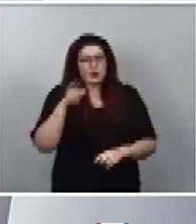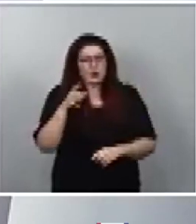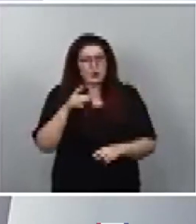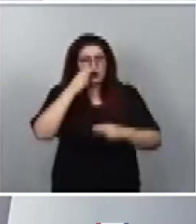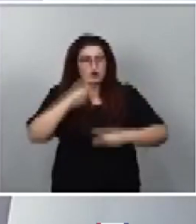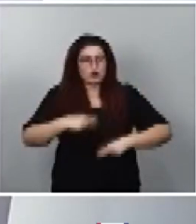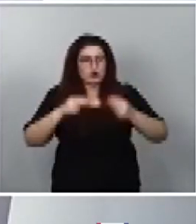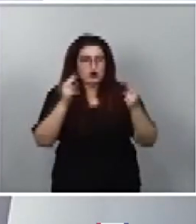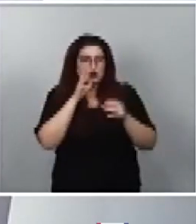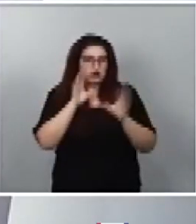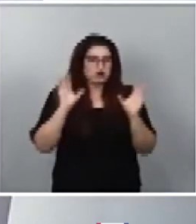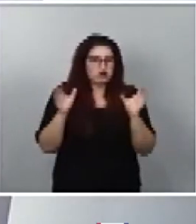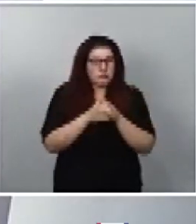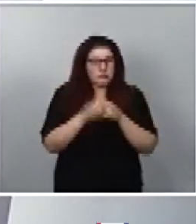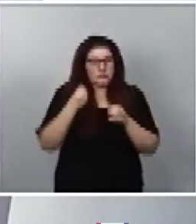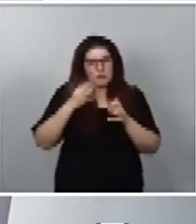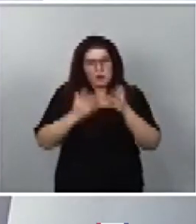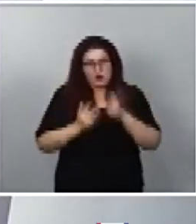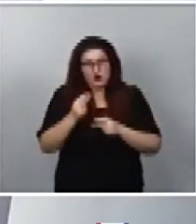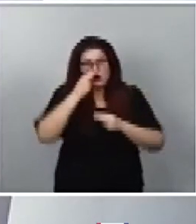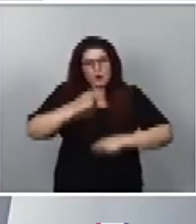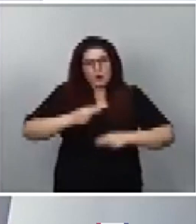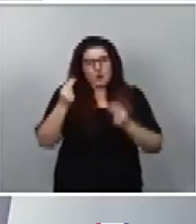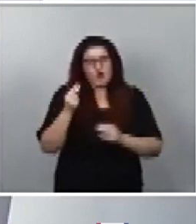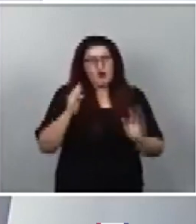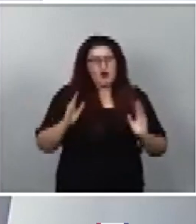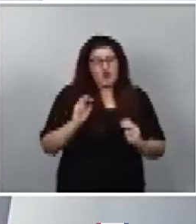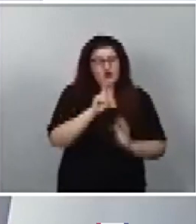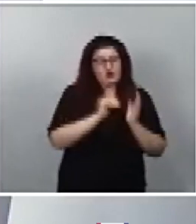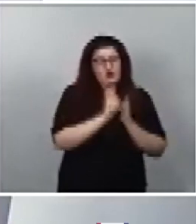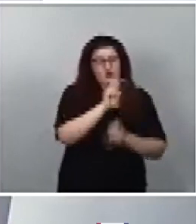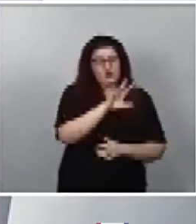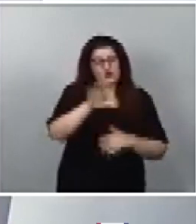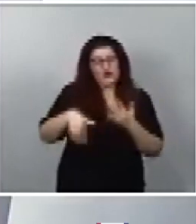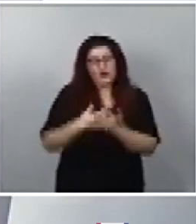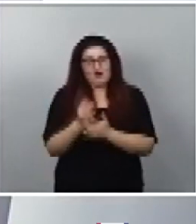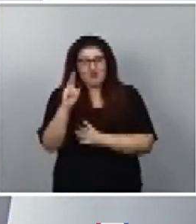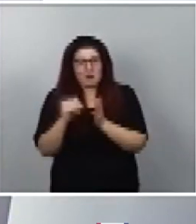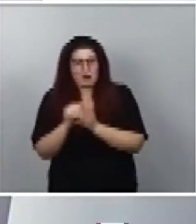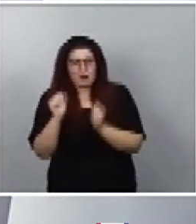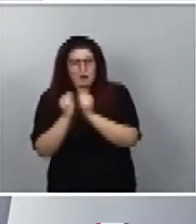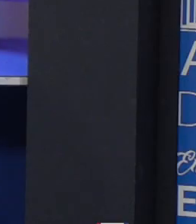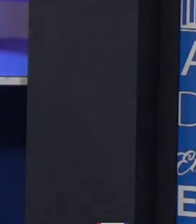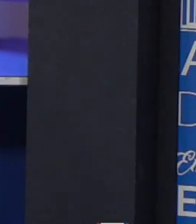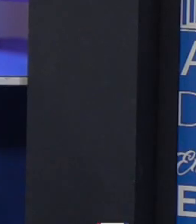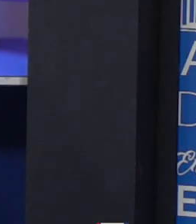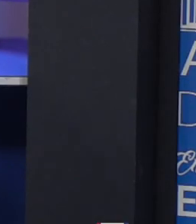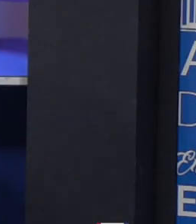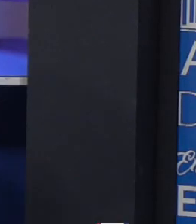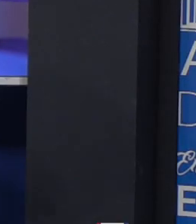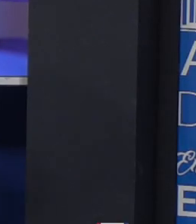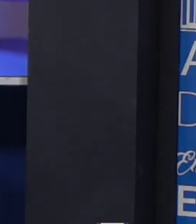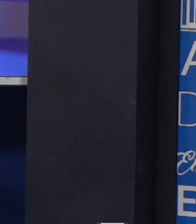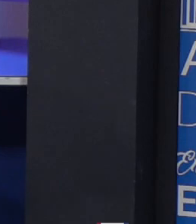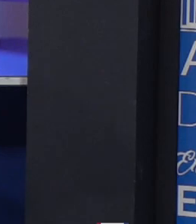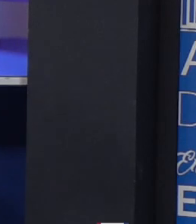administraciones públicas en el periodo 2025 2027 ig Bueno